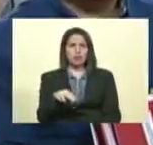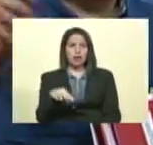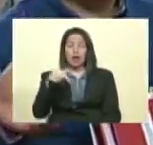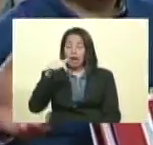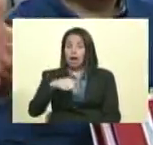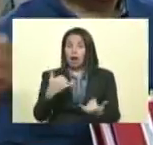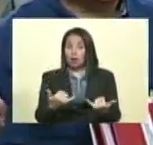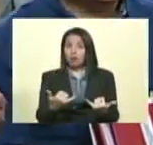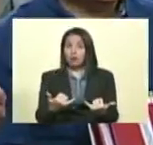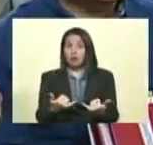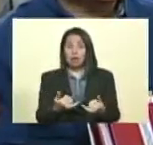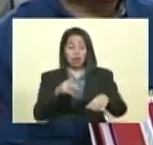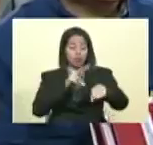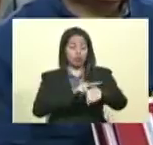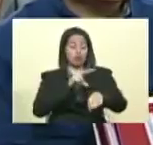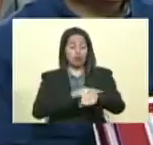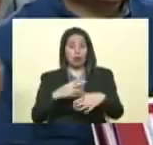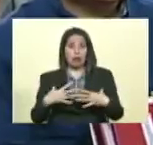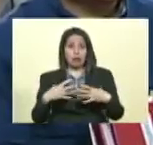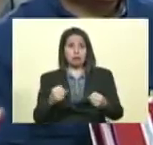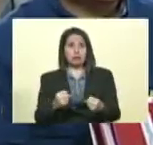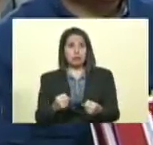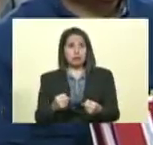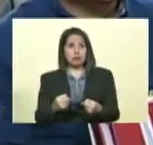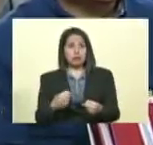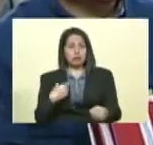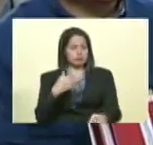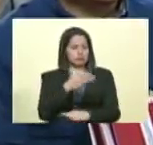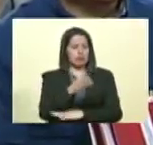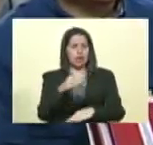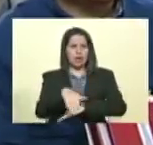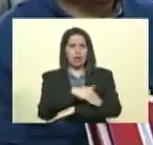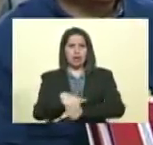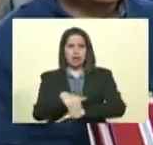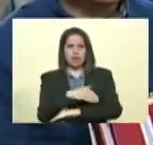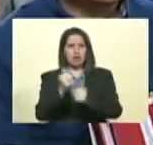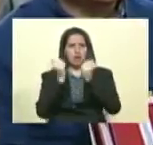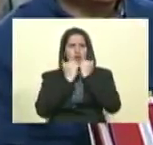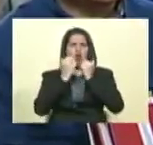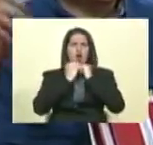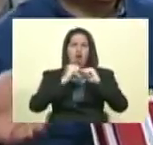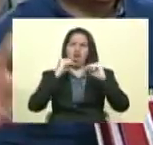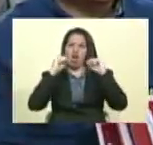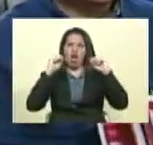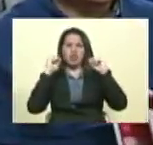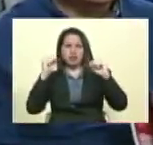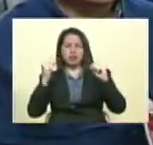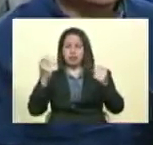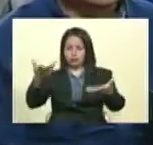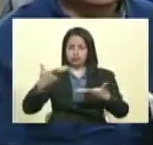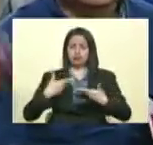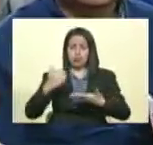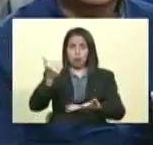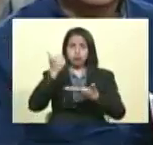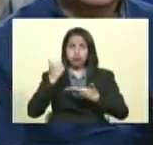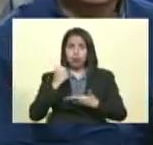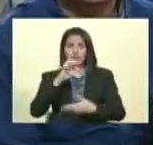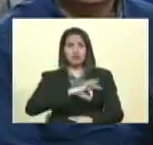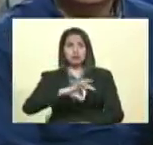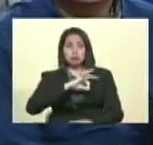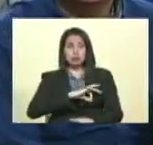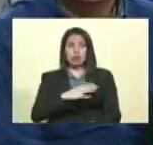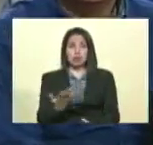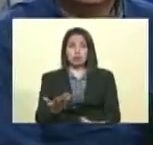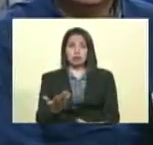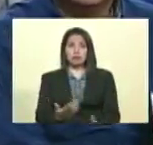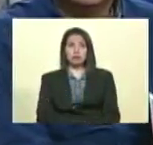momentos, médicos del sector salud salen a la calle protestando por los mejores beneficios sociales y